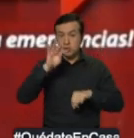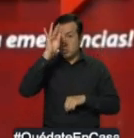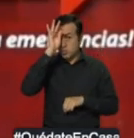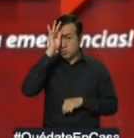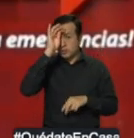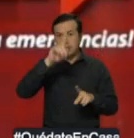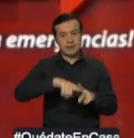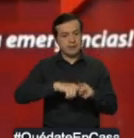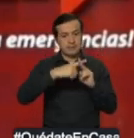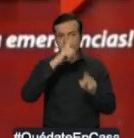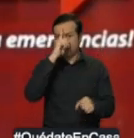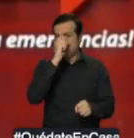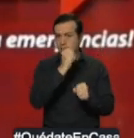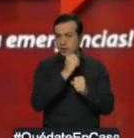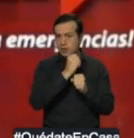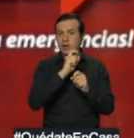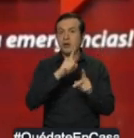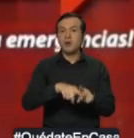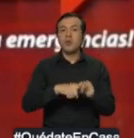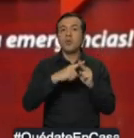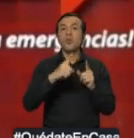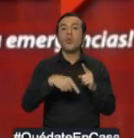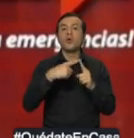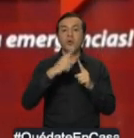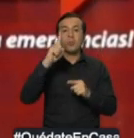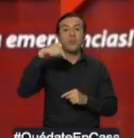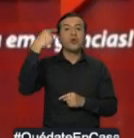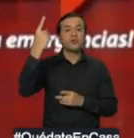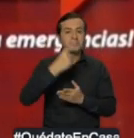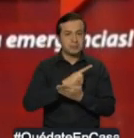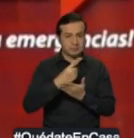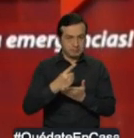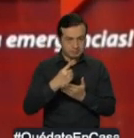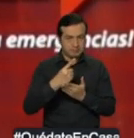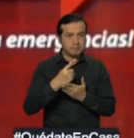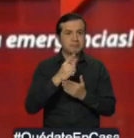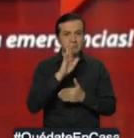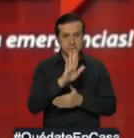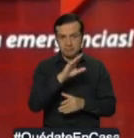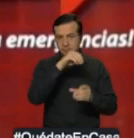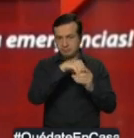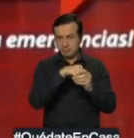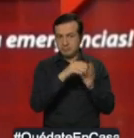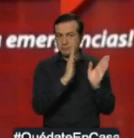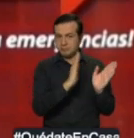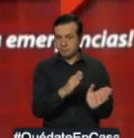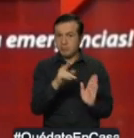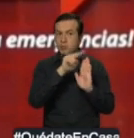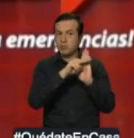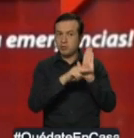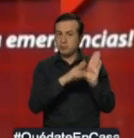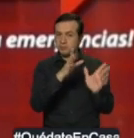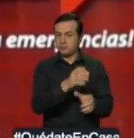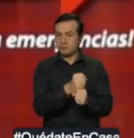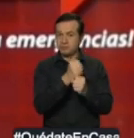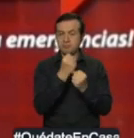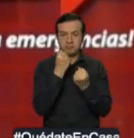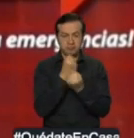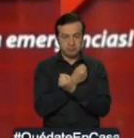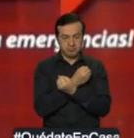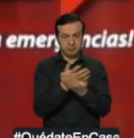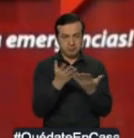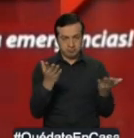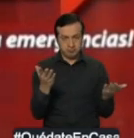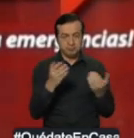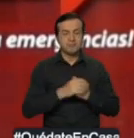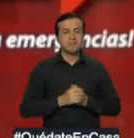empiecen a trabajar la próxima semana dentro del proyecto piloto de construcción este tal vez es un dato adicional al que les he ofrecido